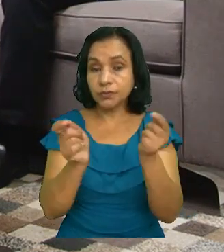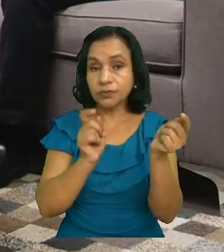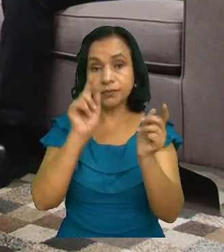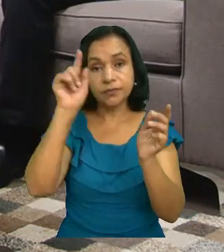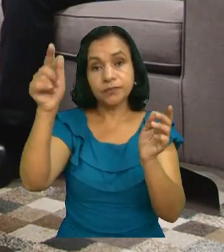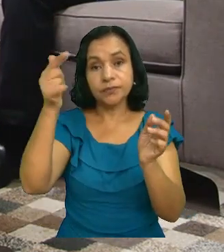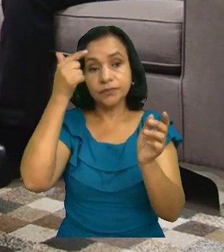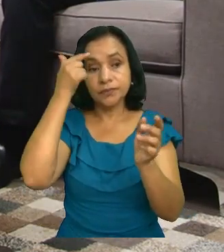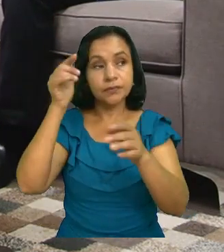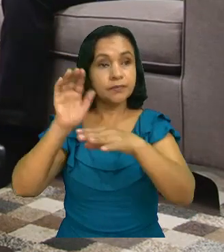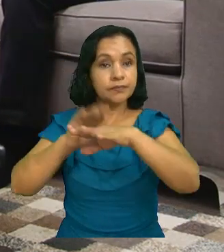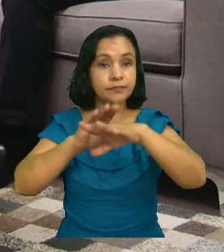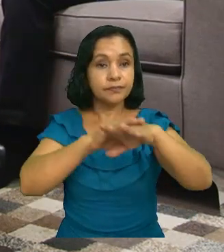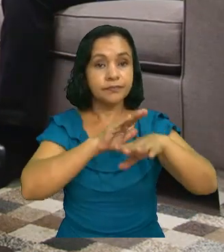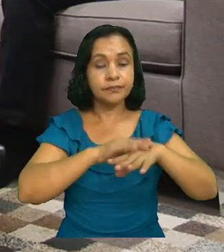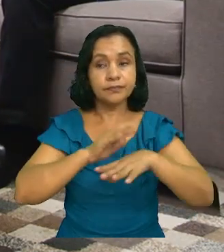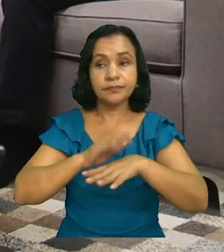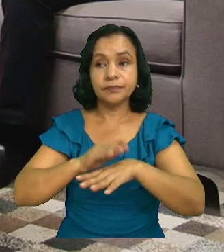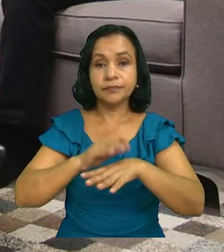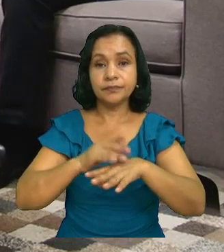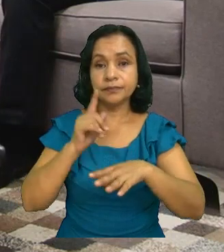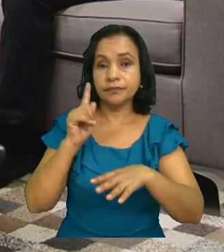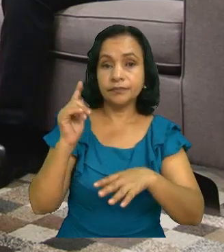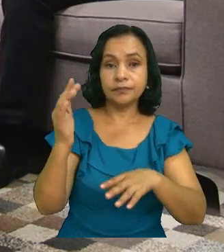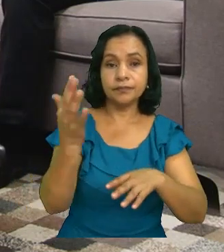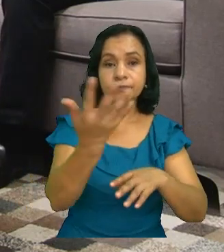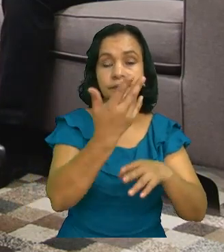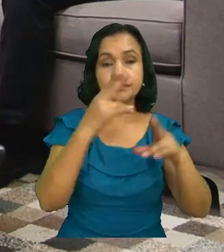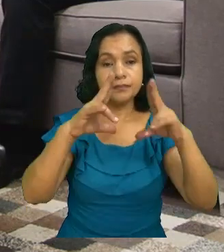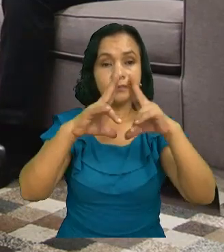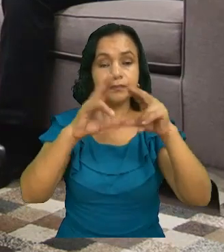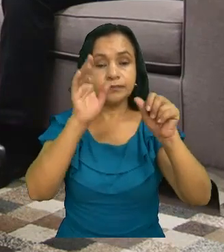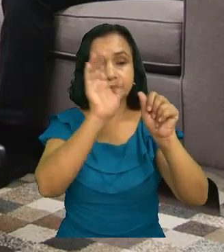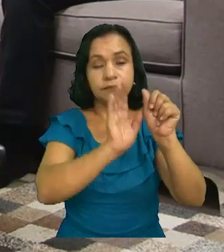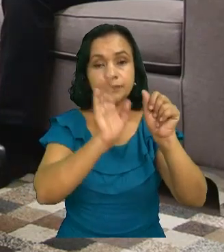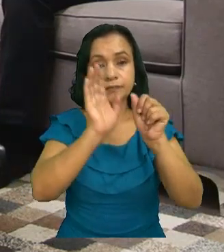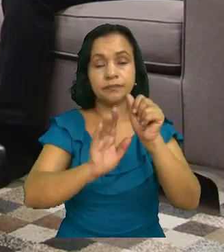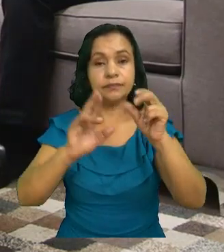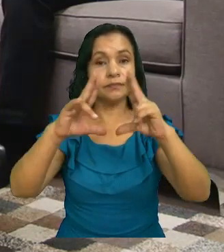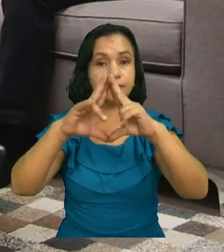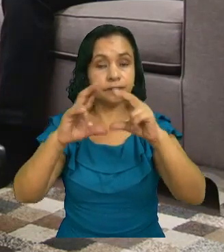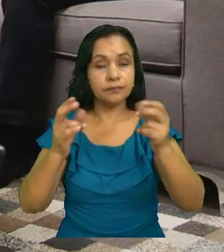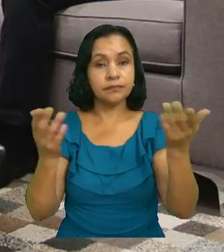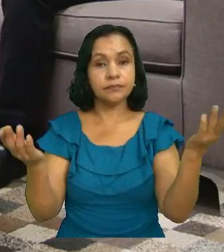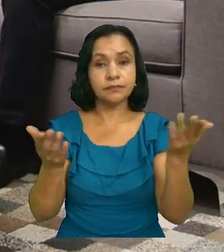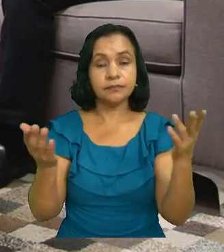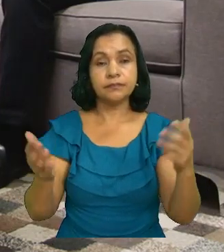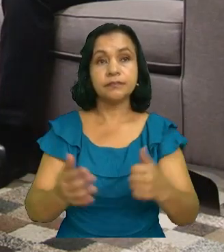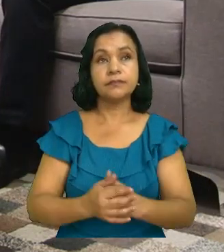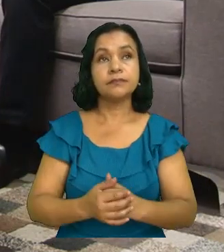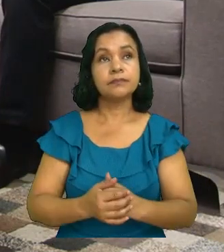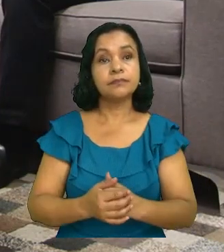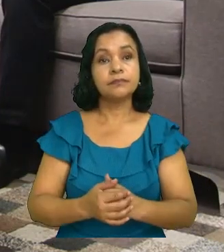ha orientado en todas y cada una de las obras que están realizándose.